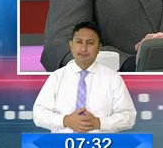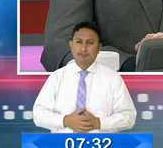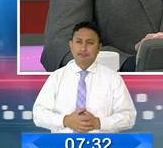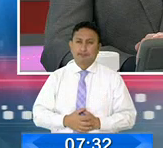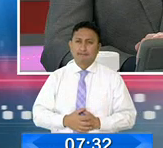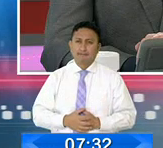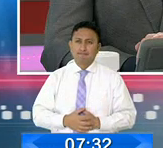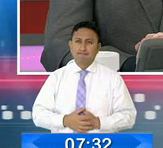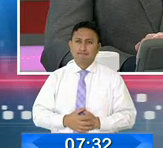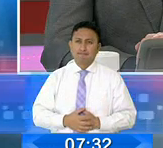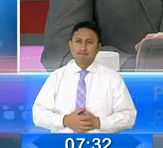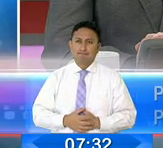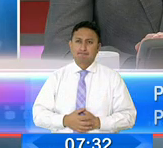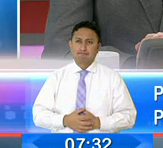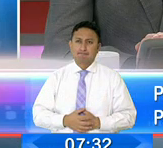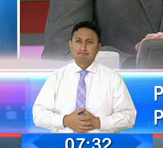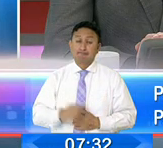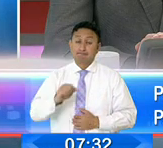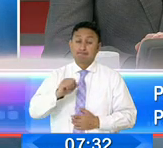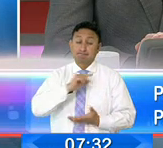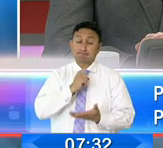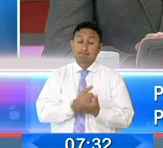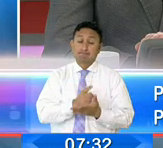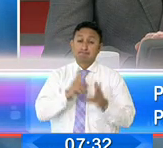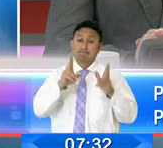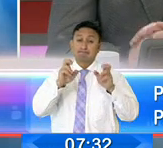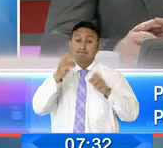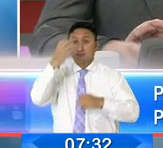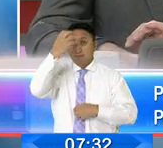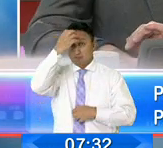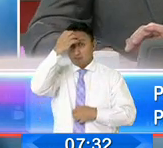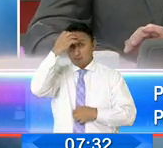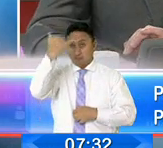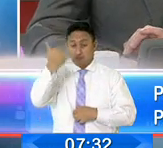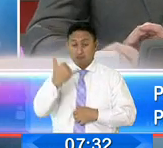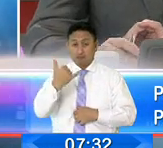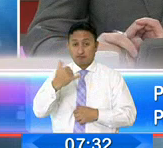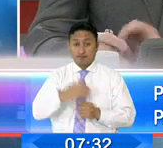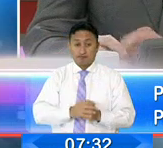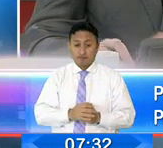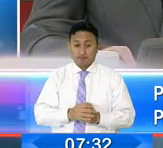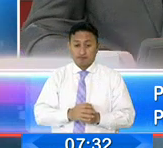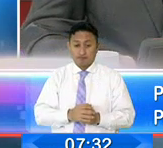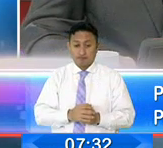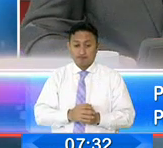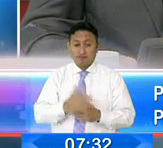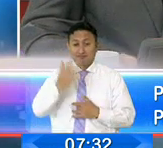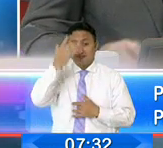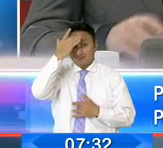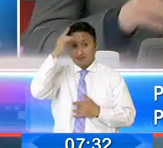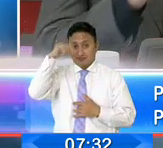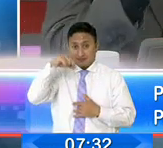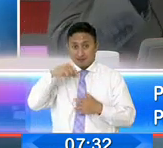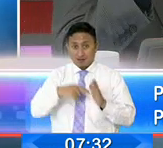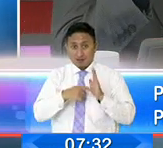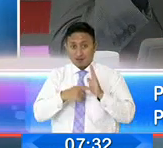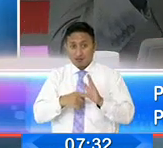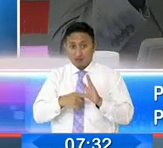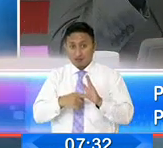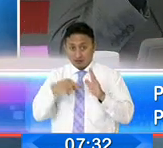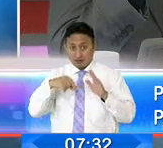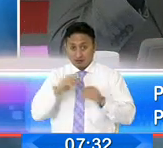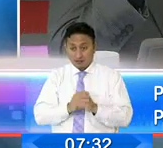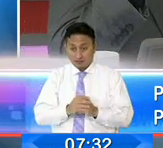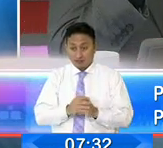Así es, Roberto, el tema de la educación. Lo que ha hecho la pandemia realmente, Roberto, es darnos un espejo de lo